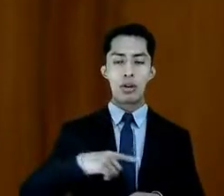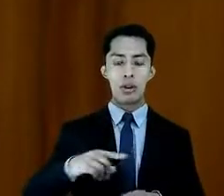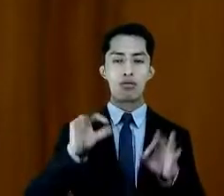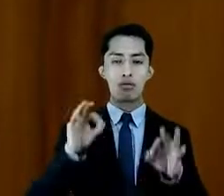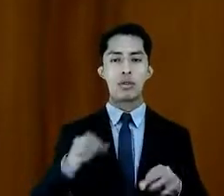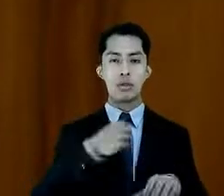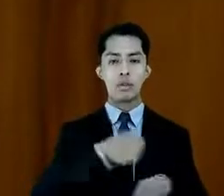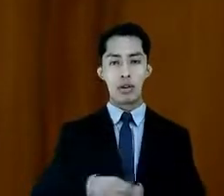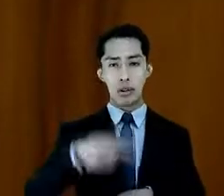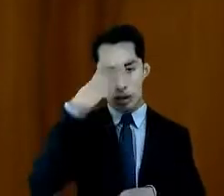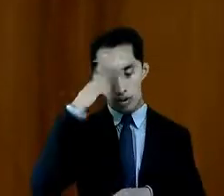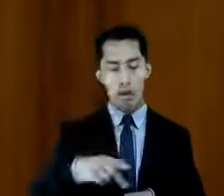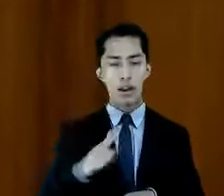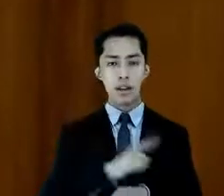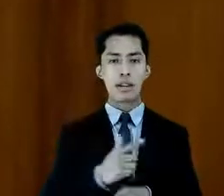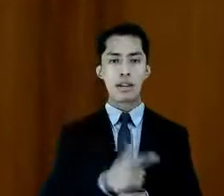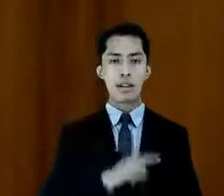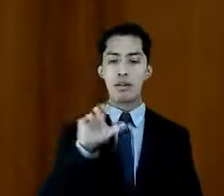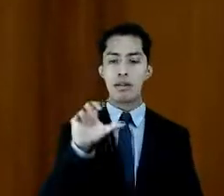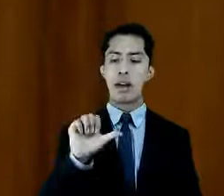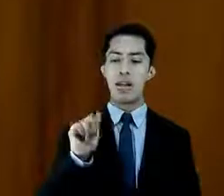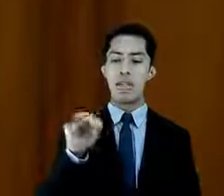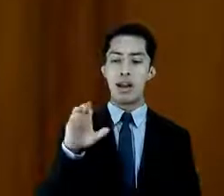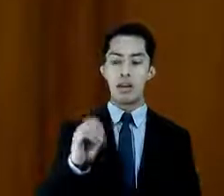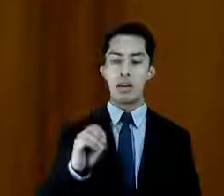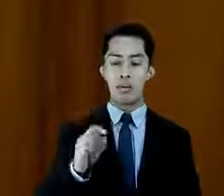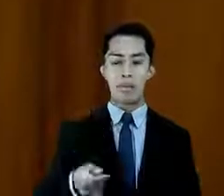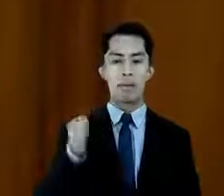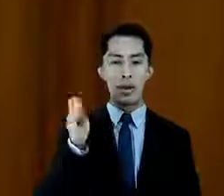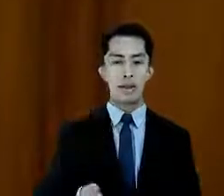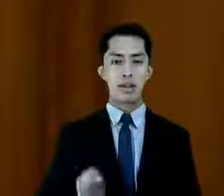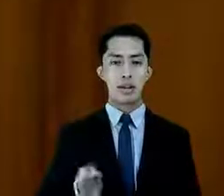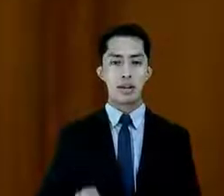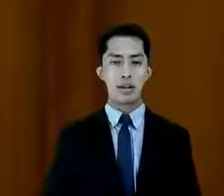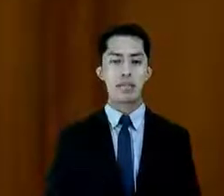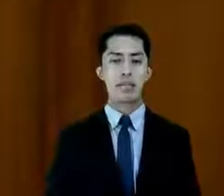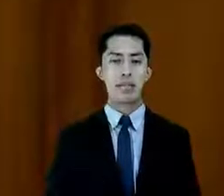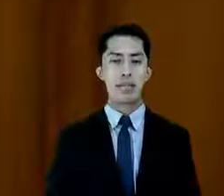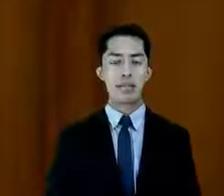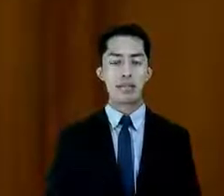constitucional del Estado de México, licenciado Alfredo del Mazo Maza. Se registra.